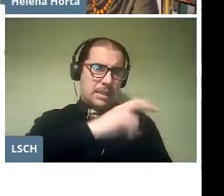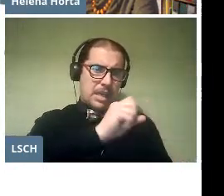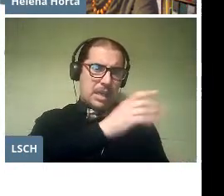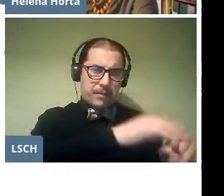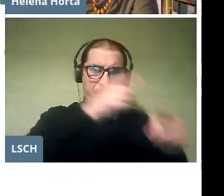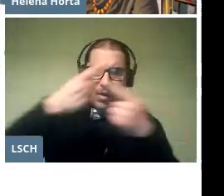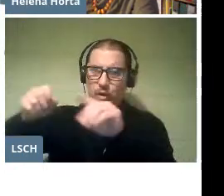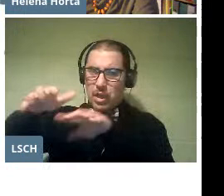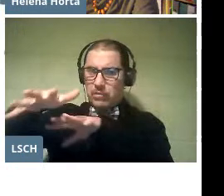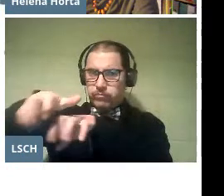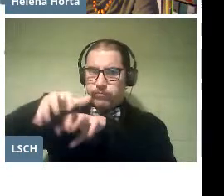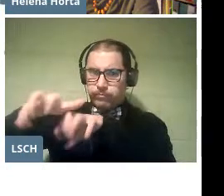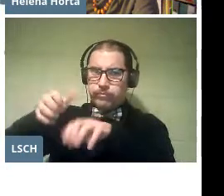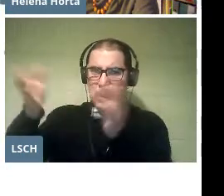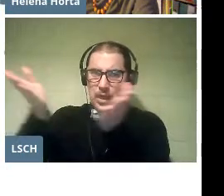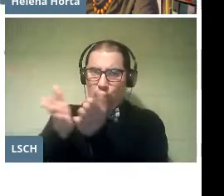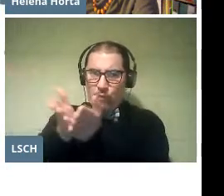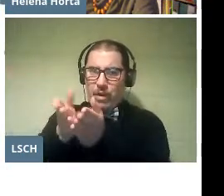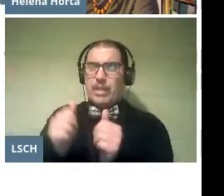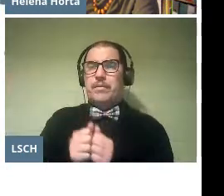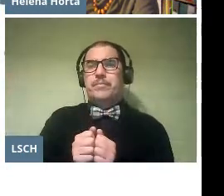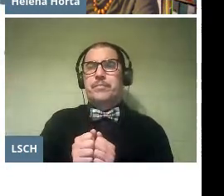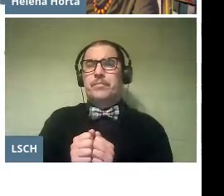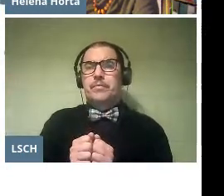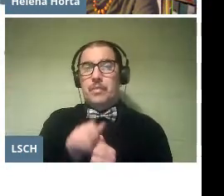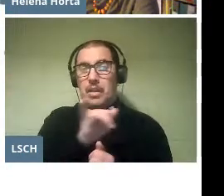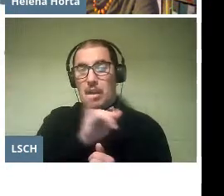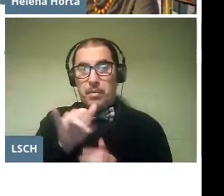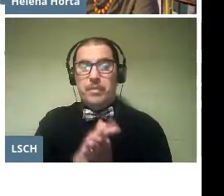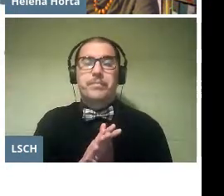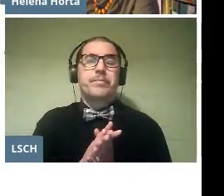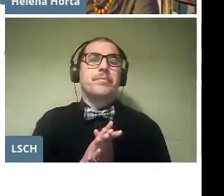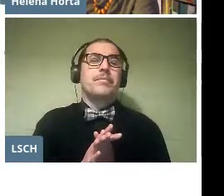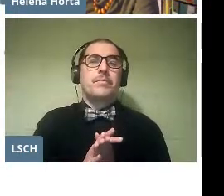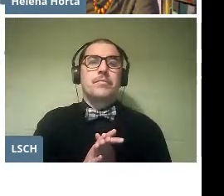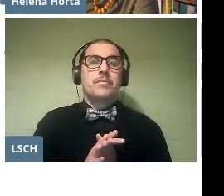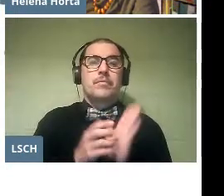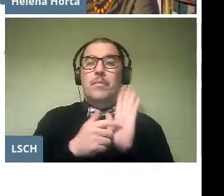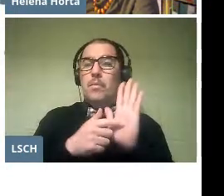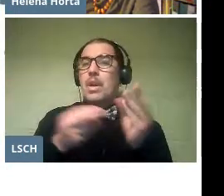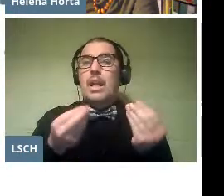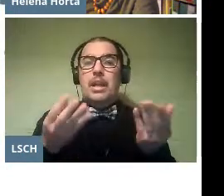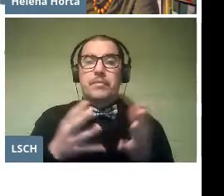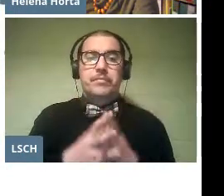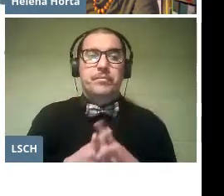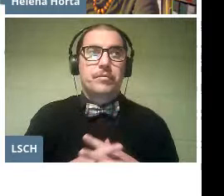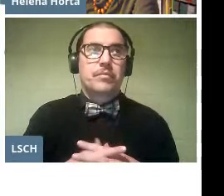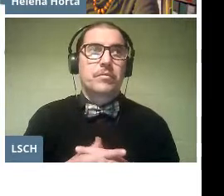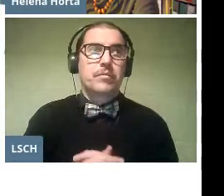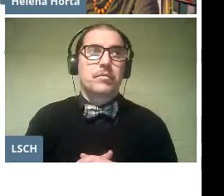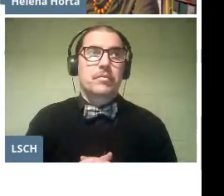agricultura en los valles interiores. Y vamos a ver entonces a continuación el